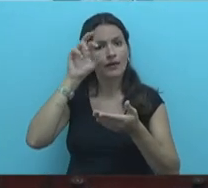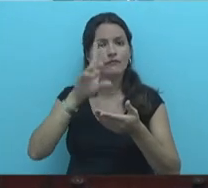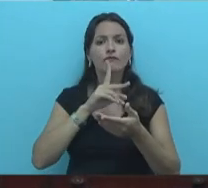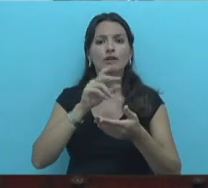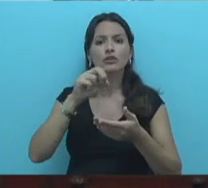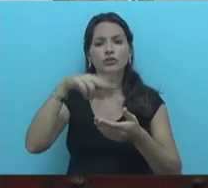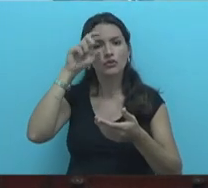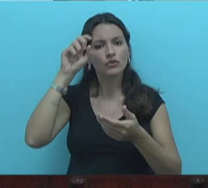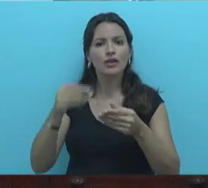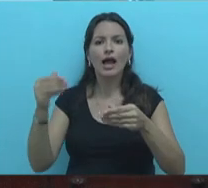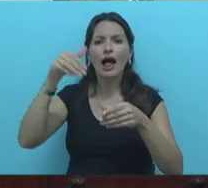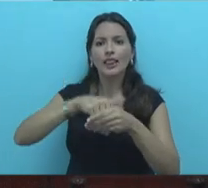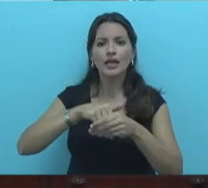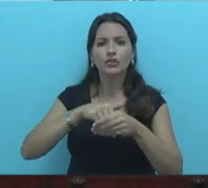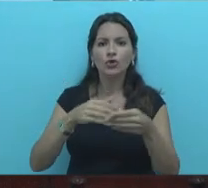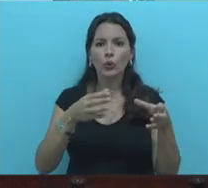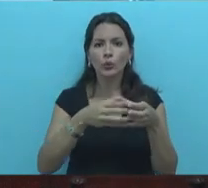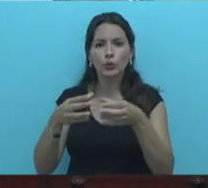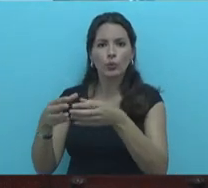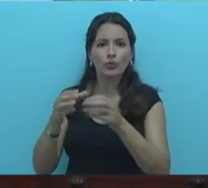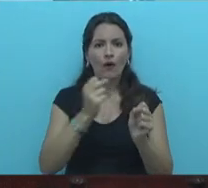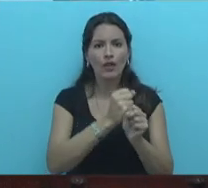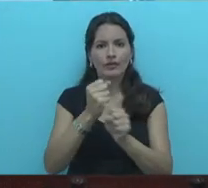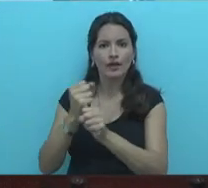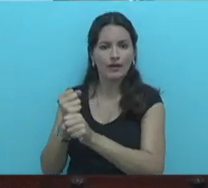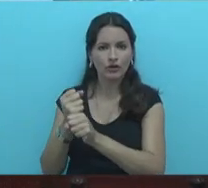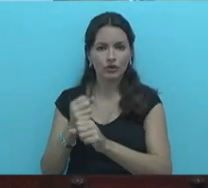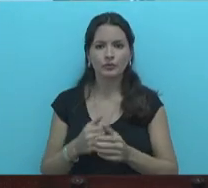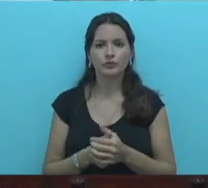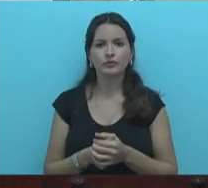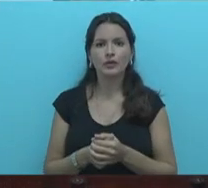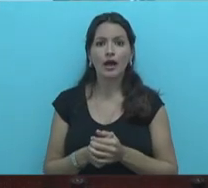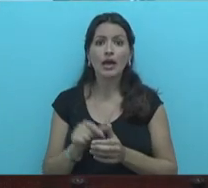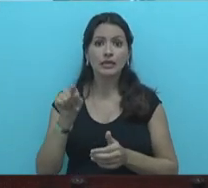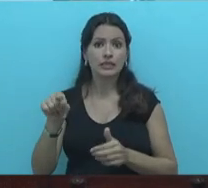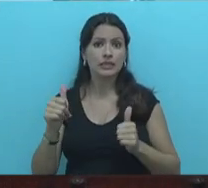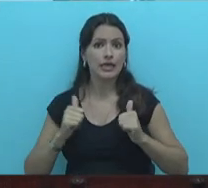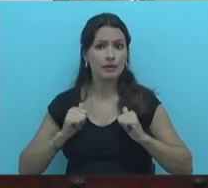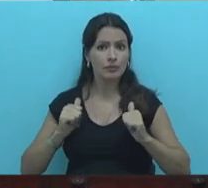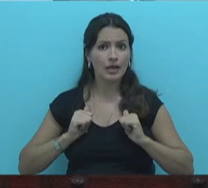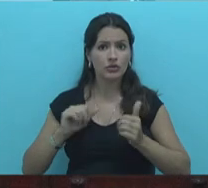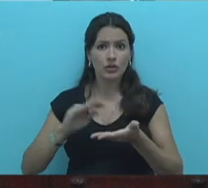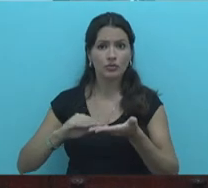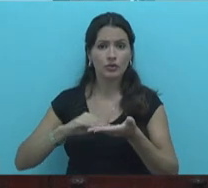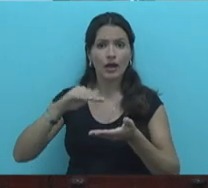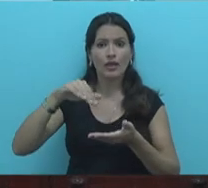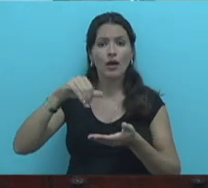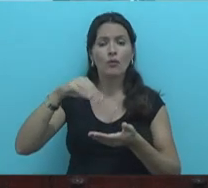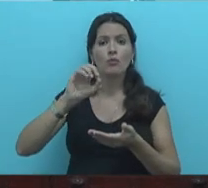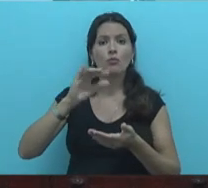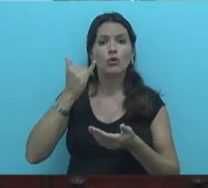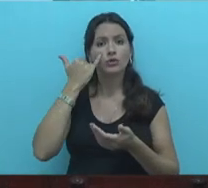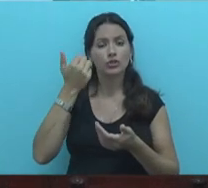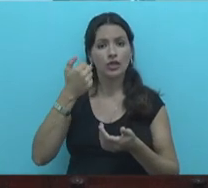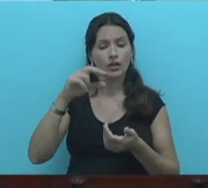las comisiones que a continuación se enumeran en reemplazo de la fallecida diputada Claudia Moyano, Comisión de Asuntos Laborales, Gremiales y de